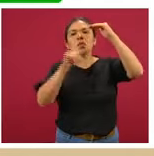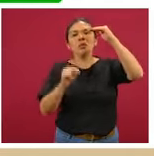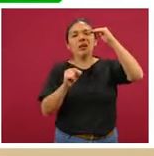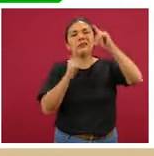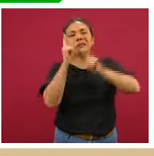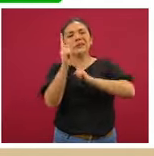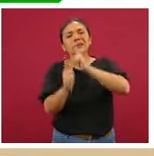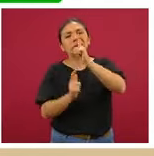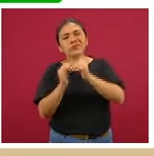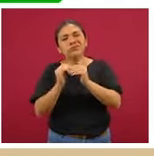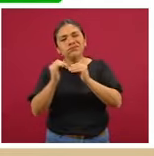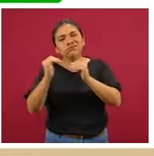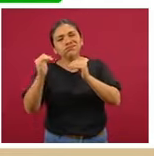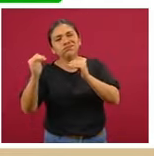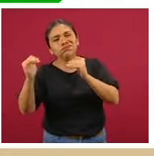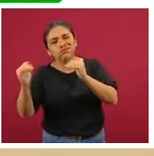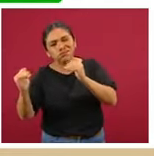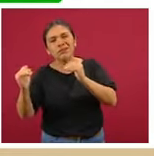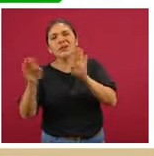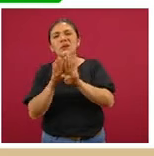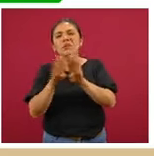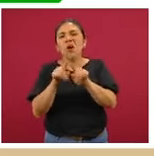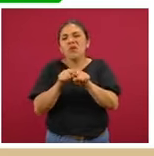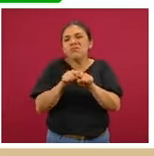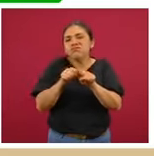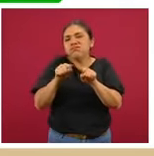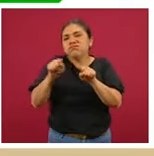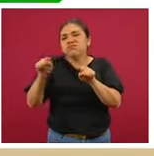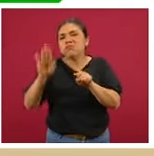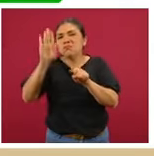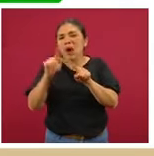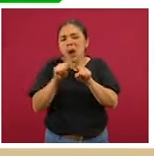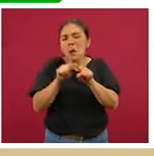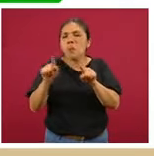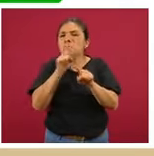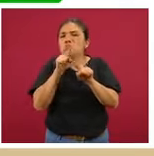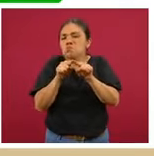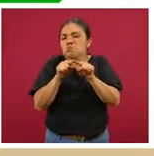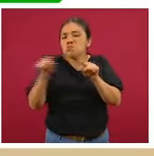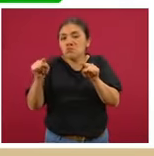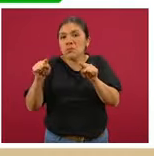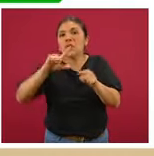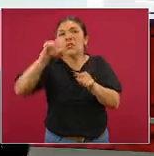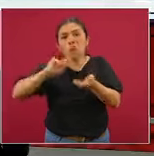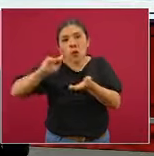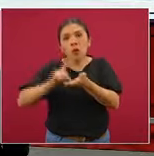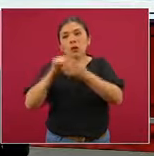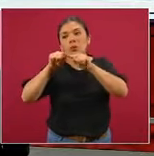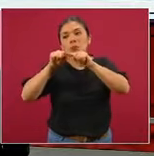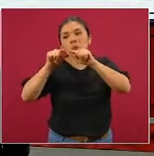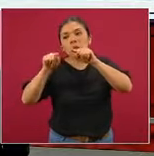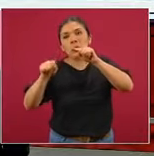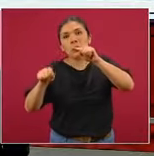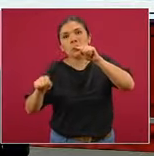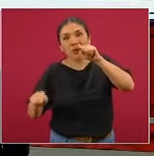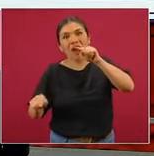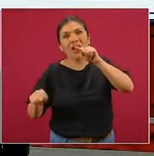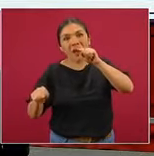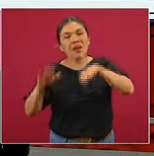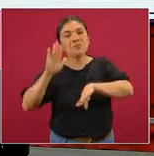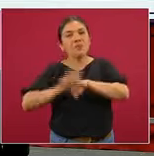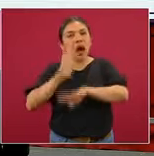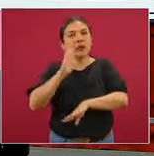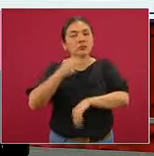más lento, inclusive generando una imagen de meseta, y que volvió a retomar su velocidad de descenso en